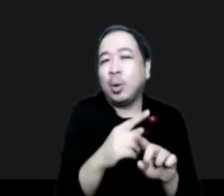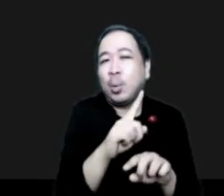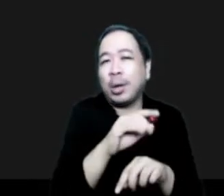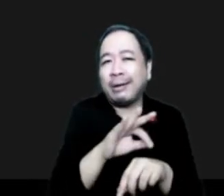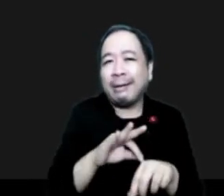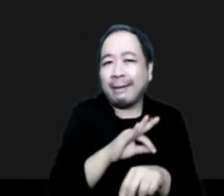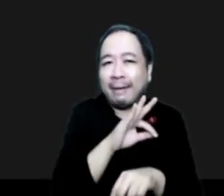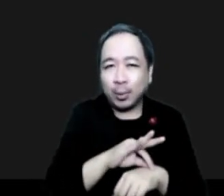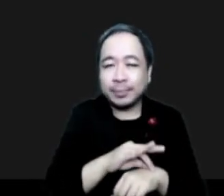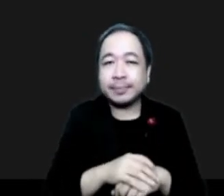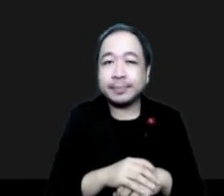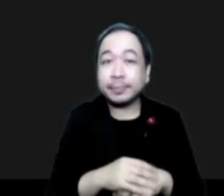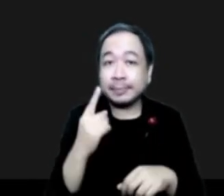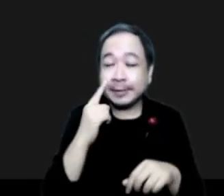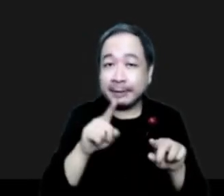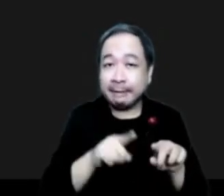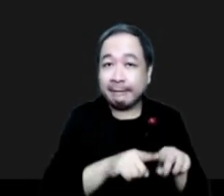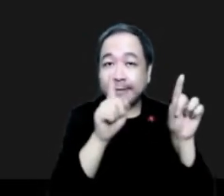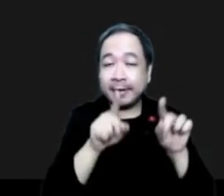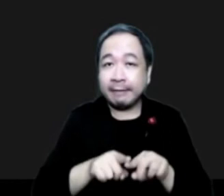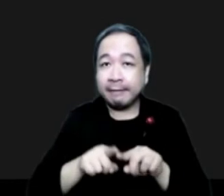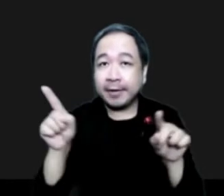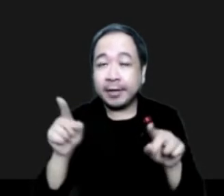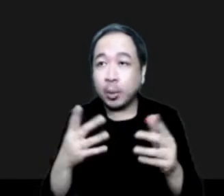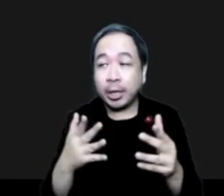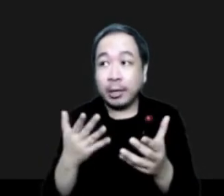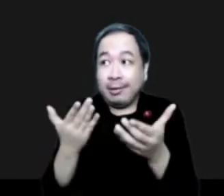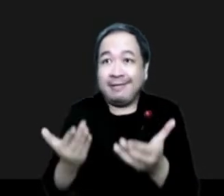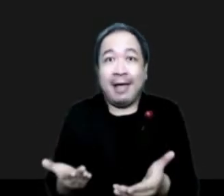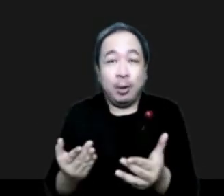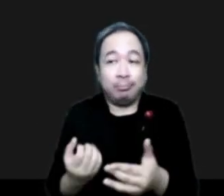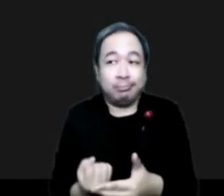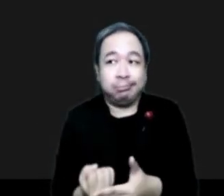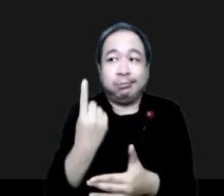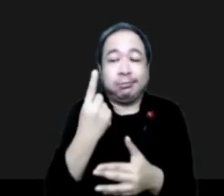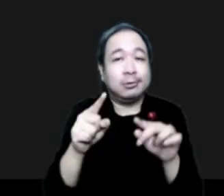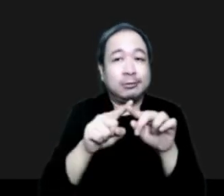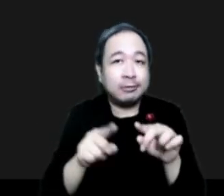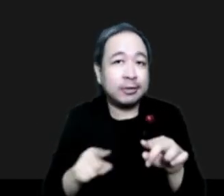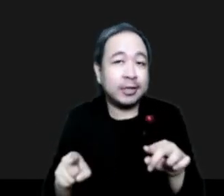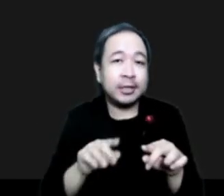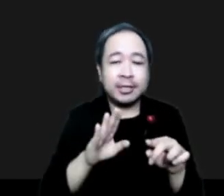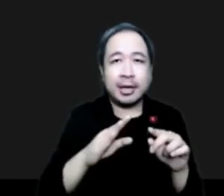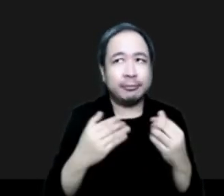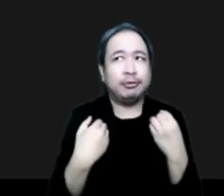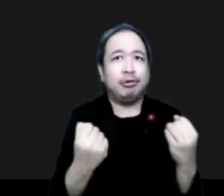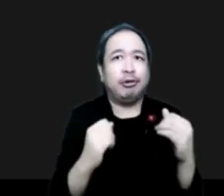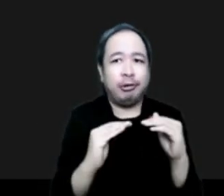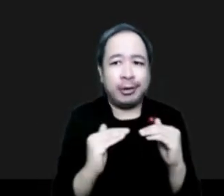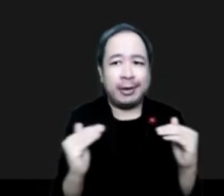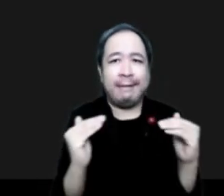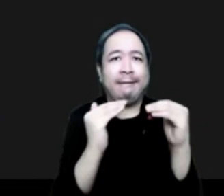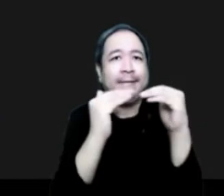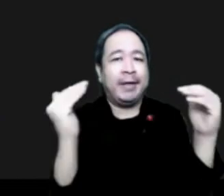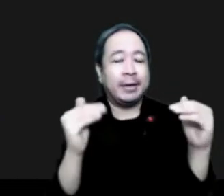actuales, cuál es la densidad de ellos, podemos diferenciar en este sistema también cuáles